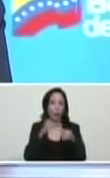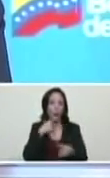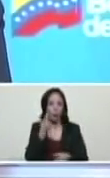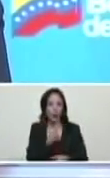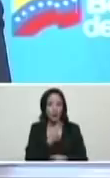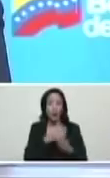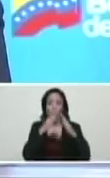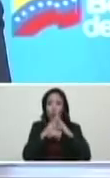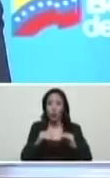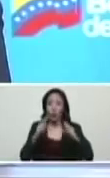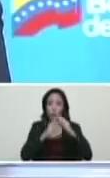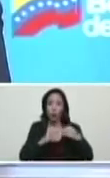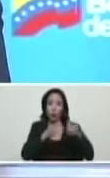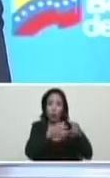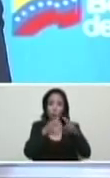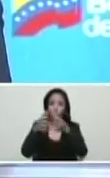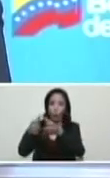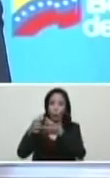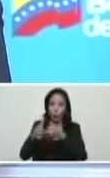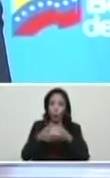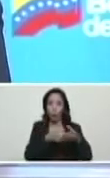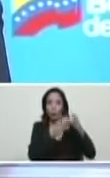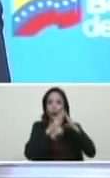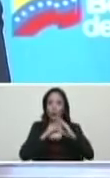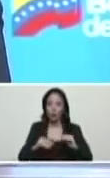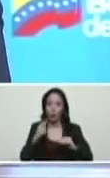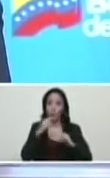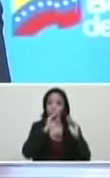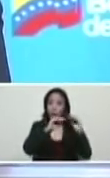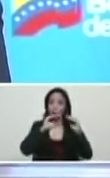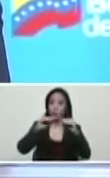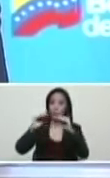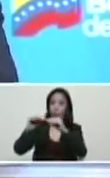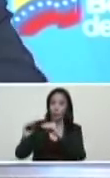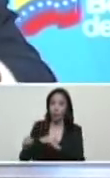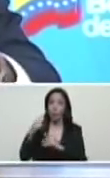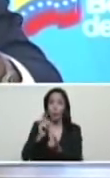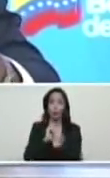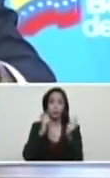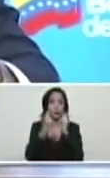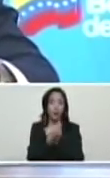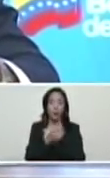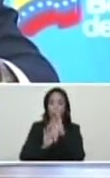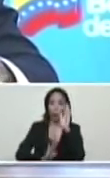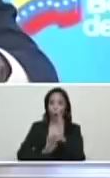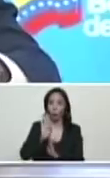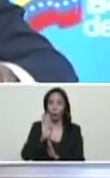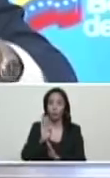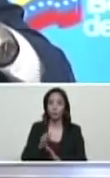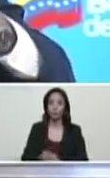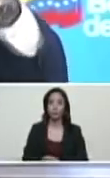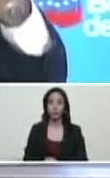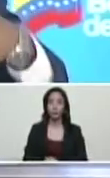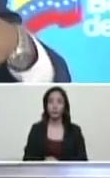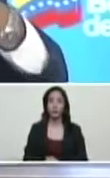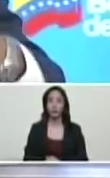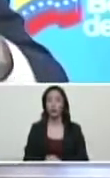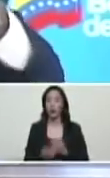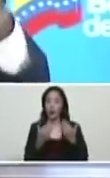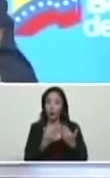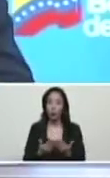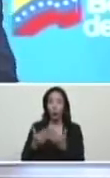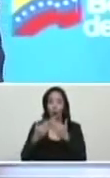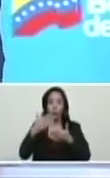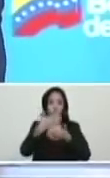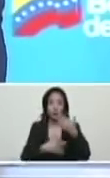a todos los movimientos del poder popular, para convertir ya en última revisión, antes de